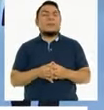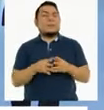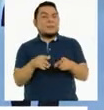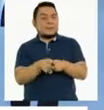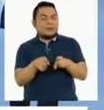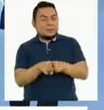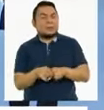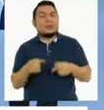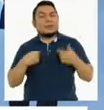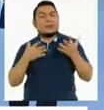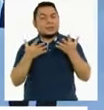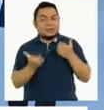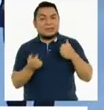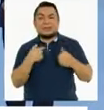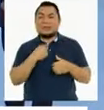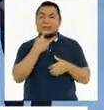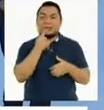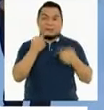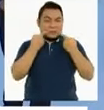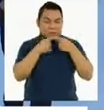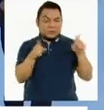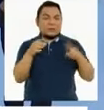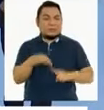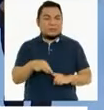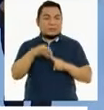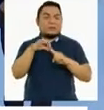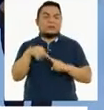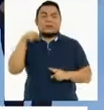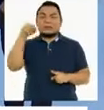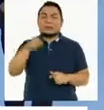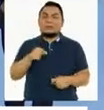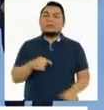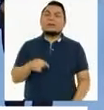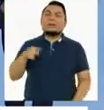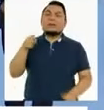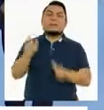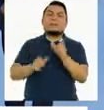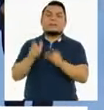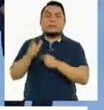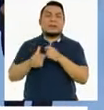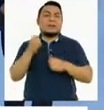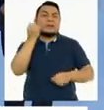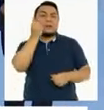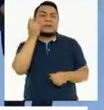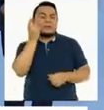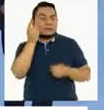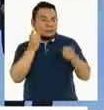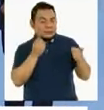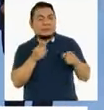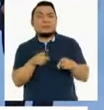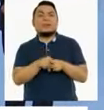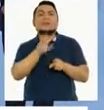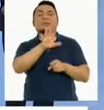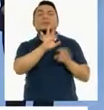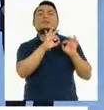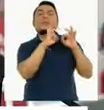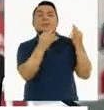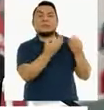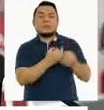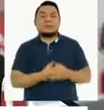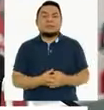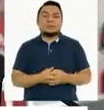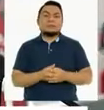Además, quisiera hacer un anuncio especial, sobre todo a las personas con síndrome de Down y a sus